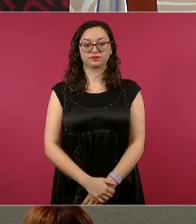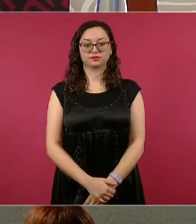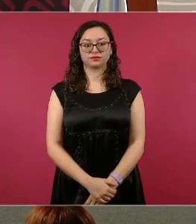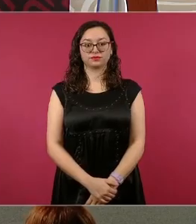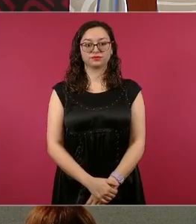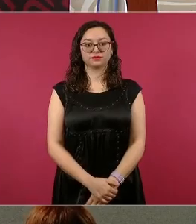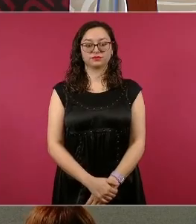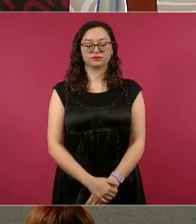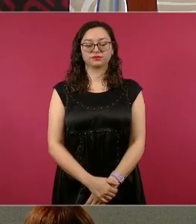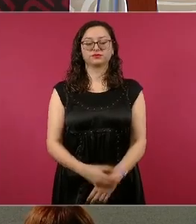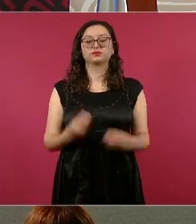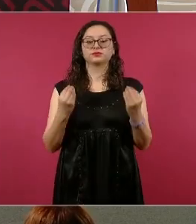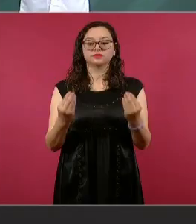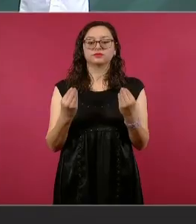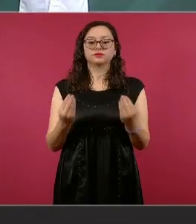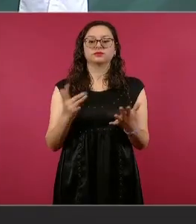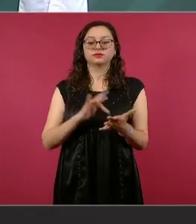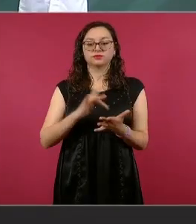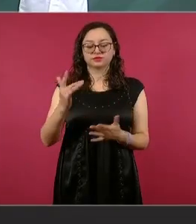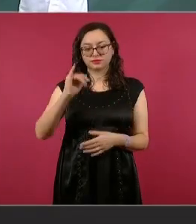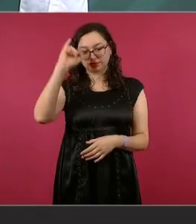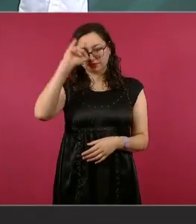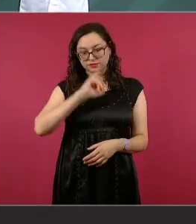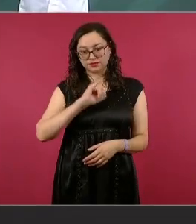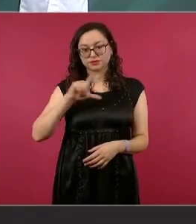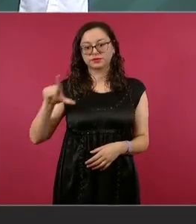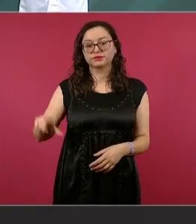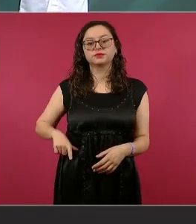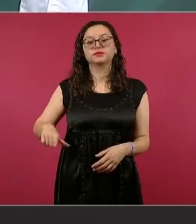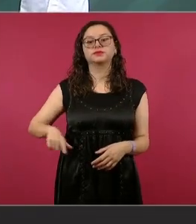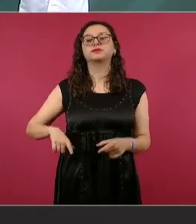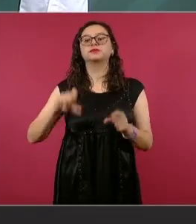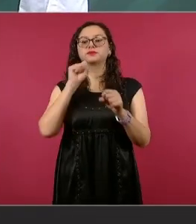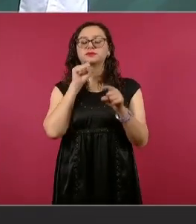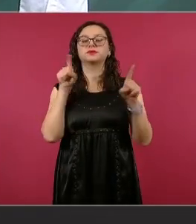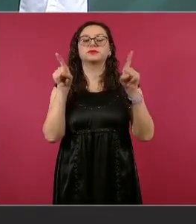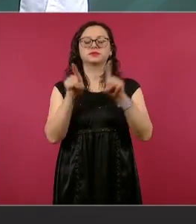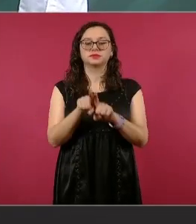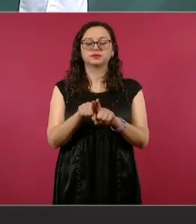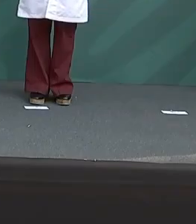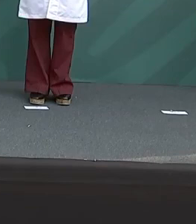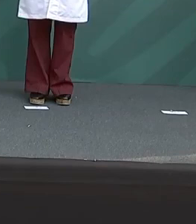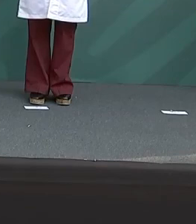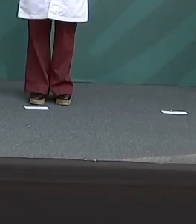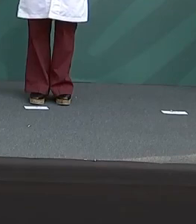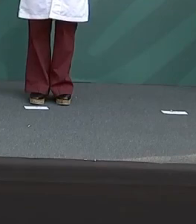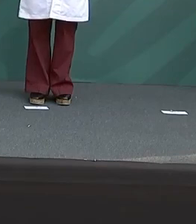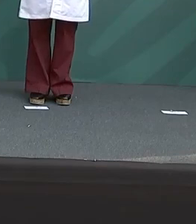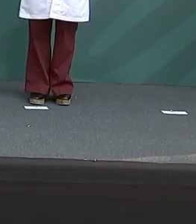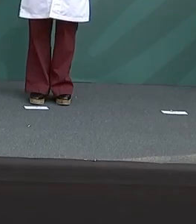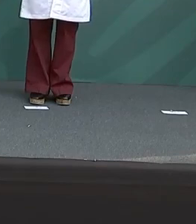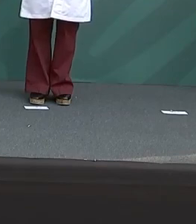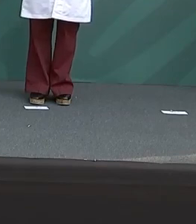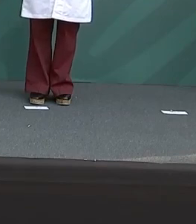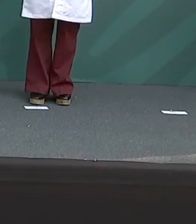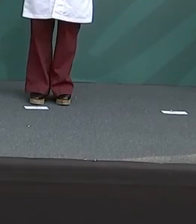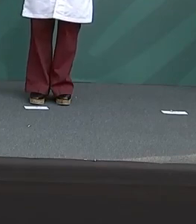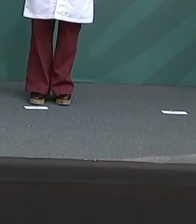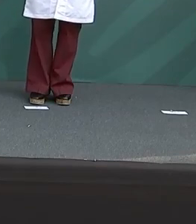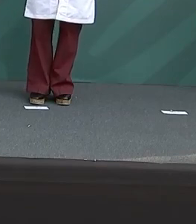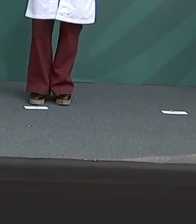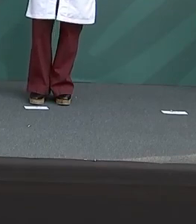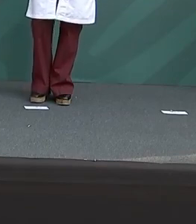Muchas gracias al jefe de gobierno y a todos los integrantes del comité de La Clínica es Nuestra. También comentar que el día de